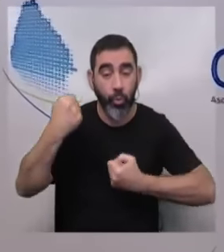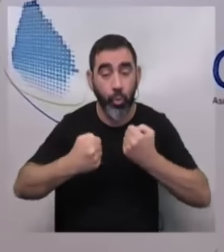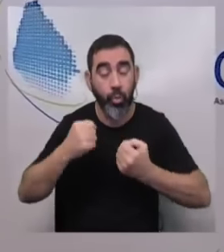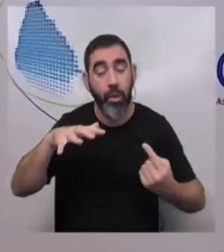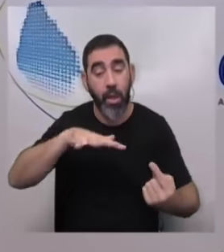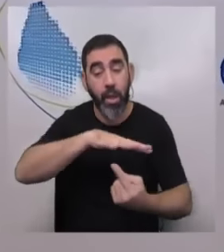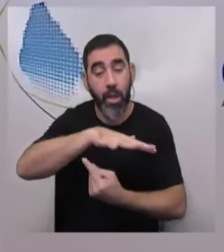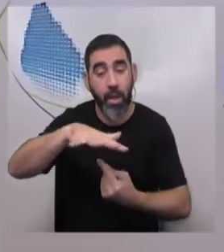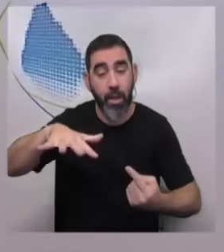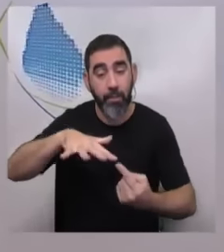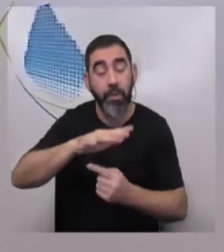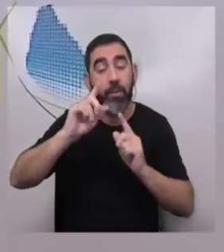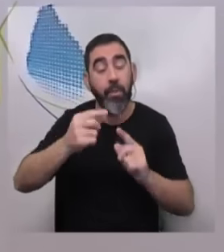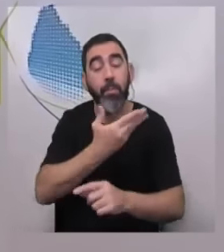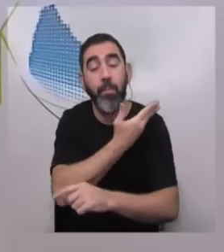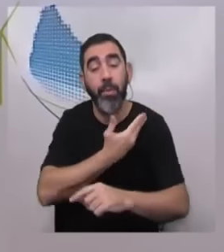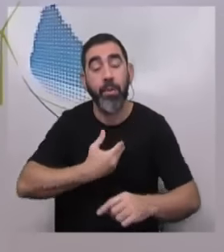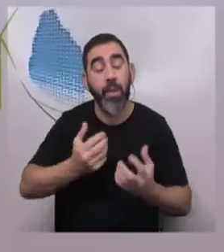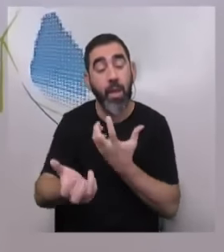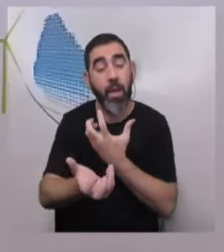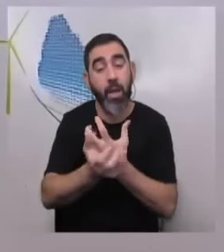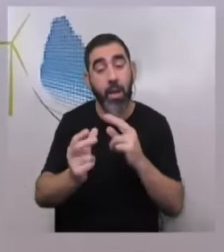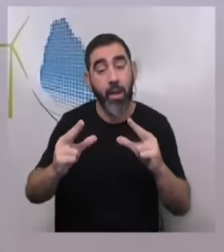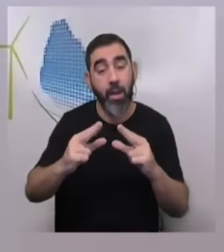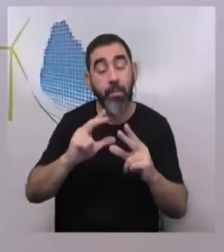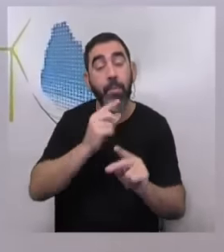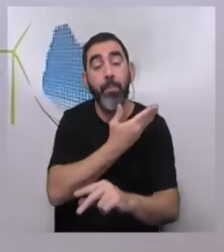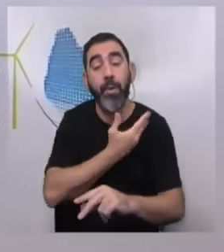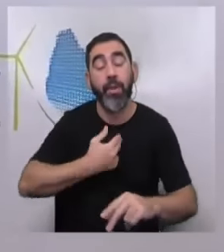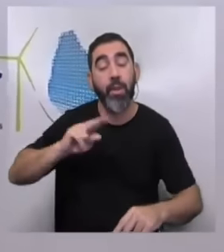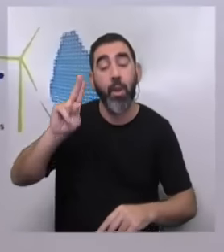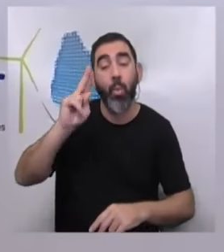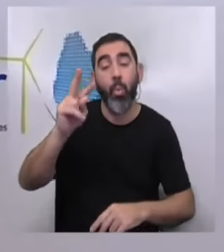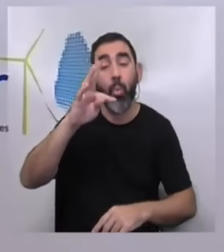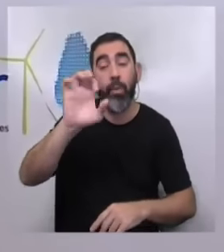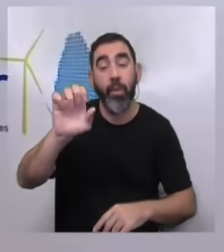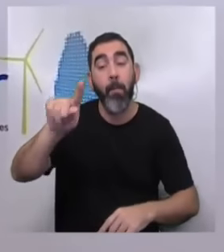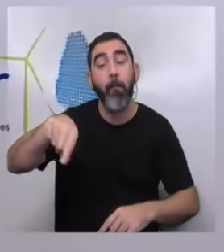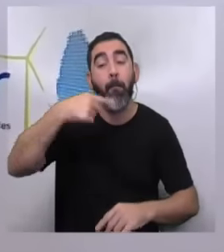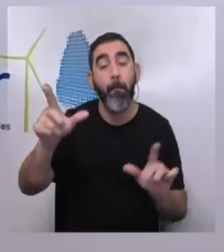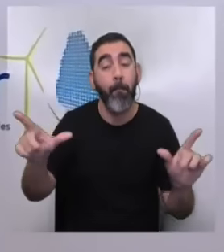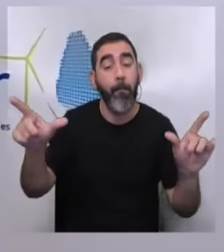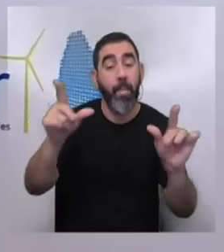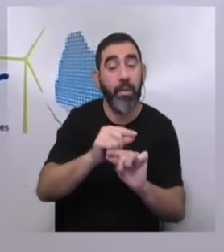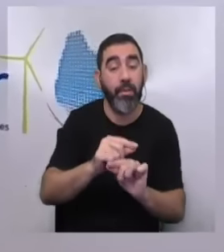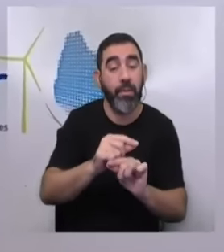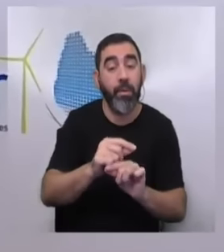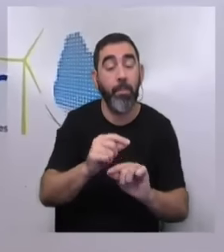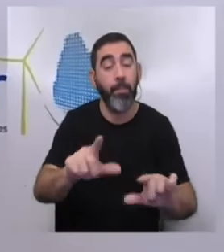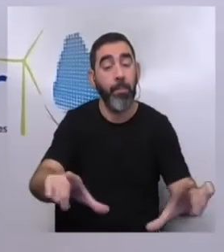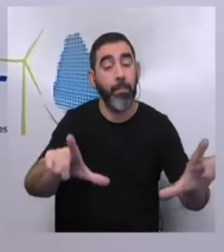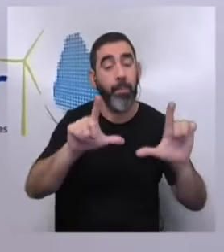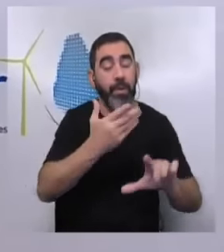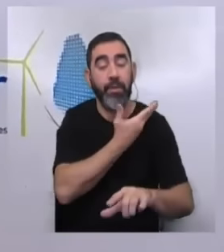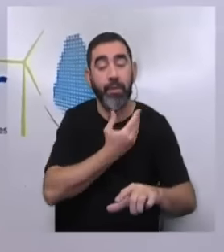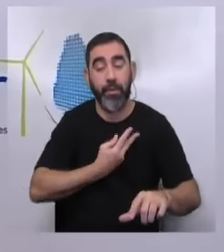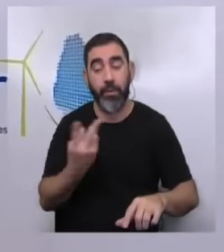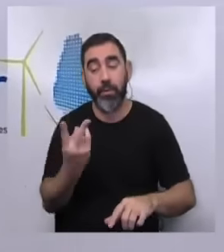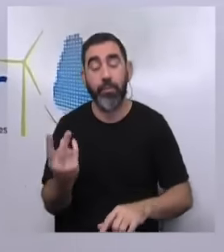ambiente así como también el presidente de ancap y la presidenta de ute y mañana será el cierre como bien lo decía con los presidenciables